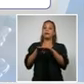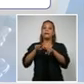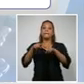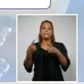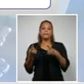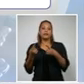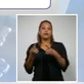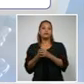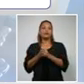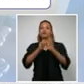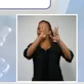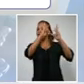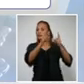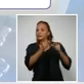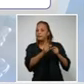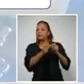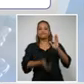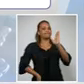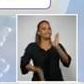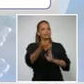una cifra muy elevada.